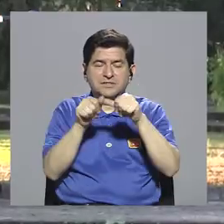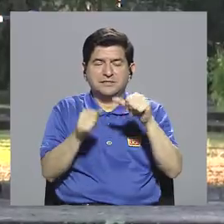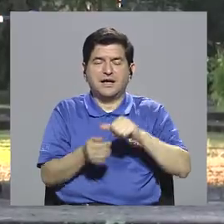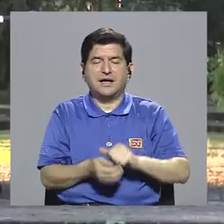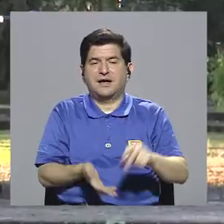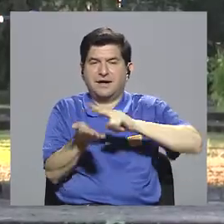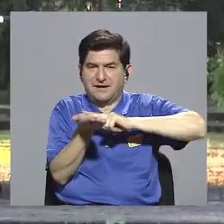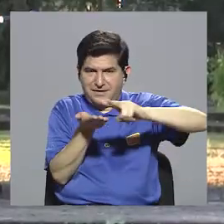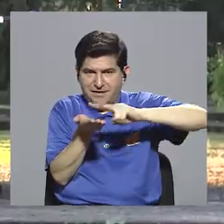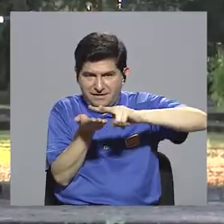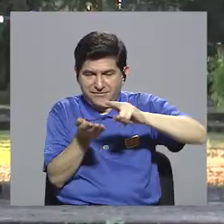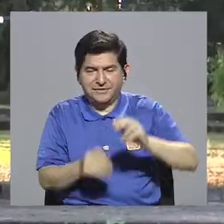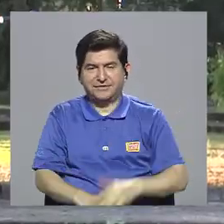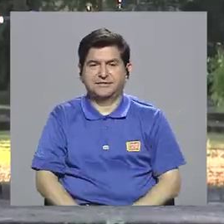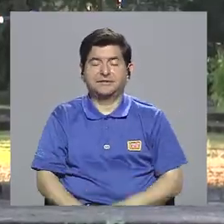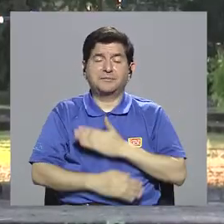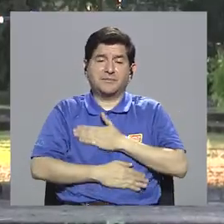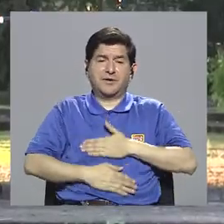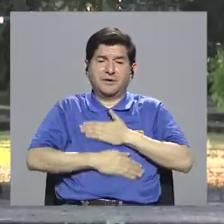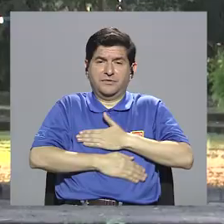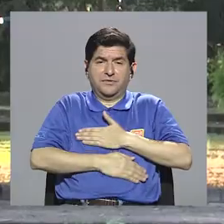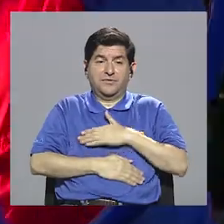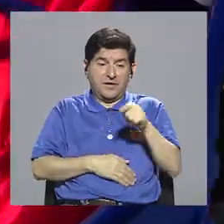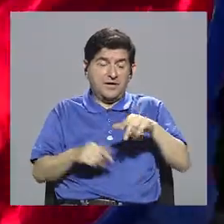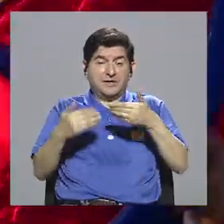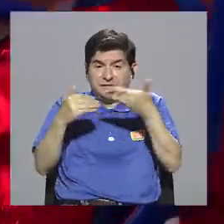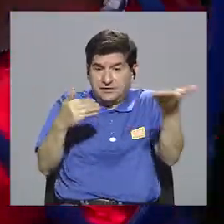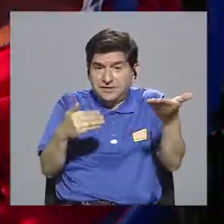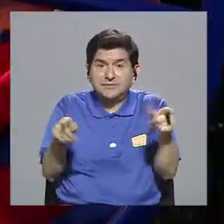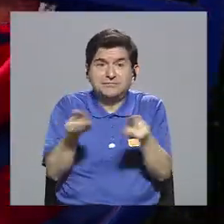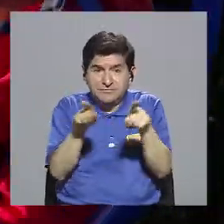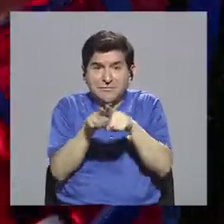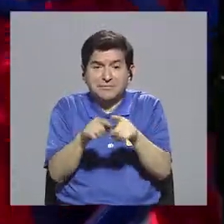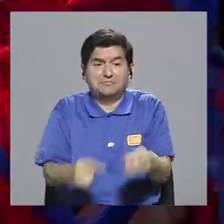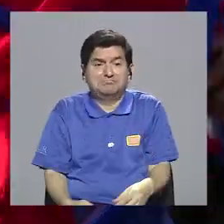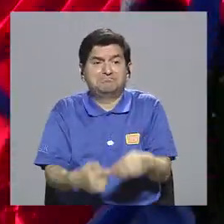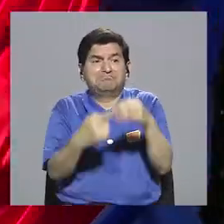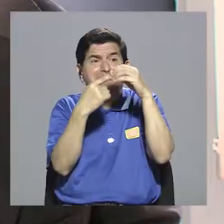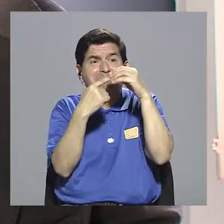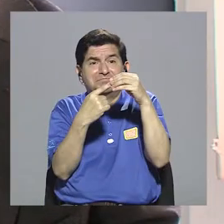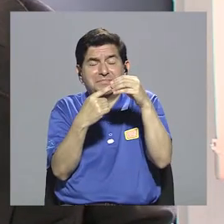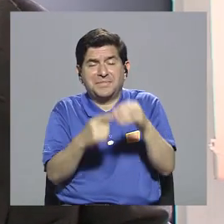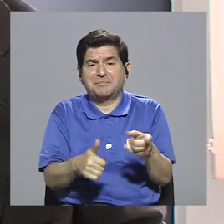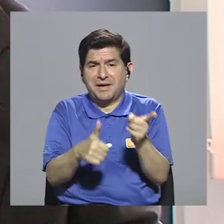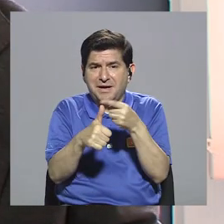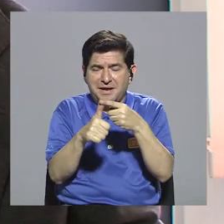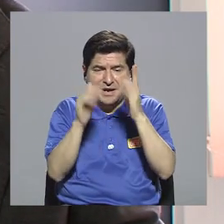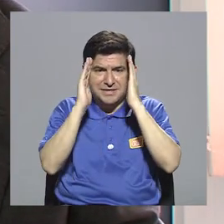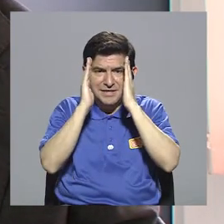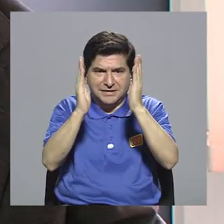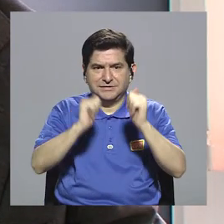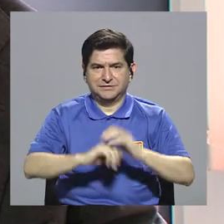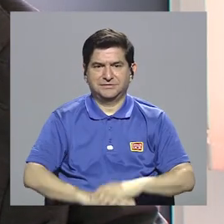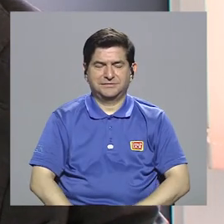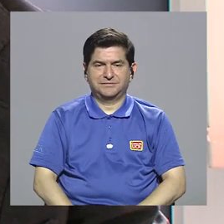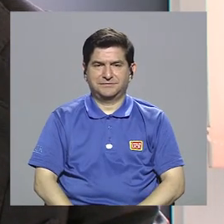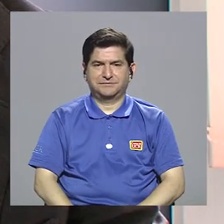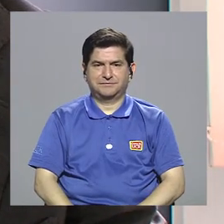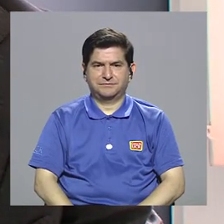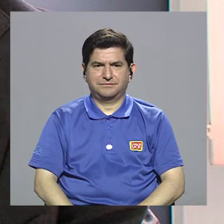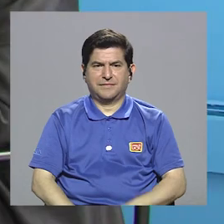recreativas eso por supuesto cosas que además son las primeras cosas que tendemos a pensar